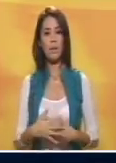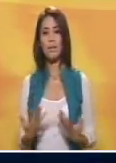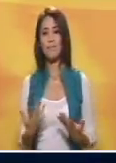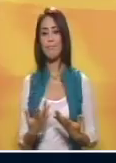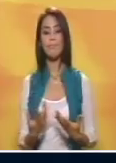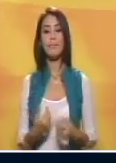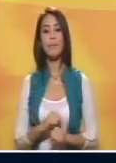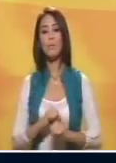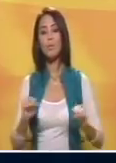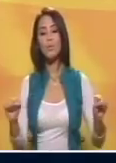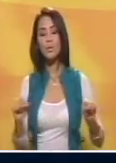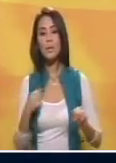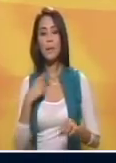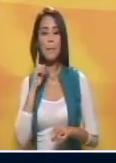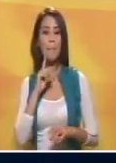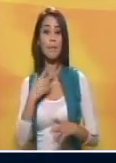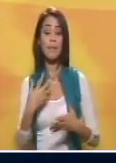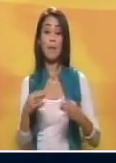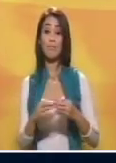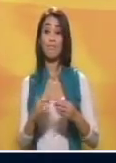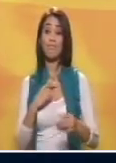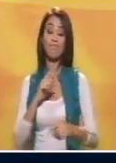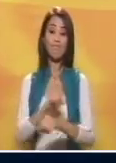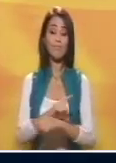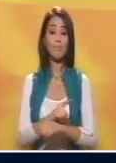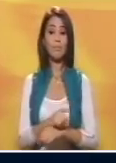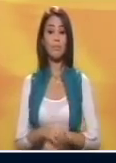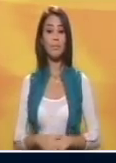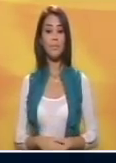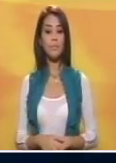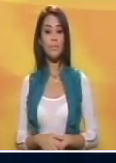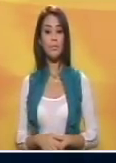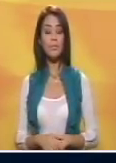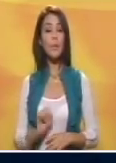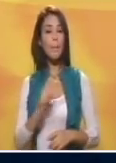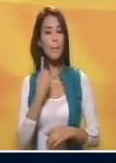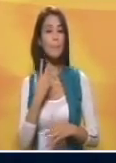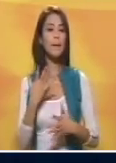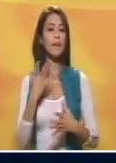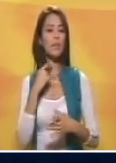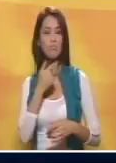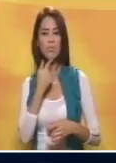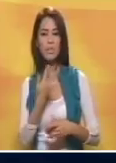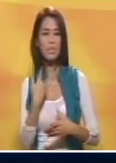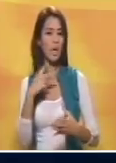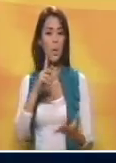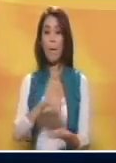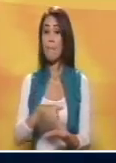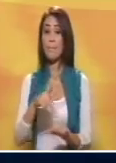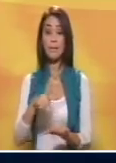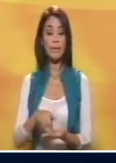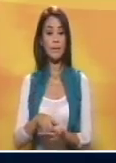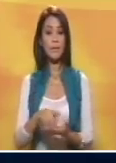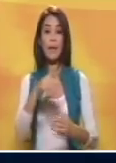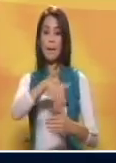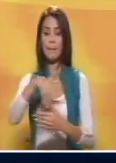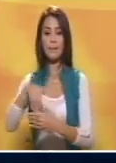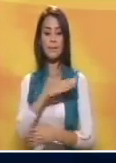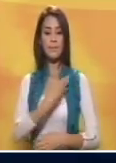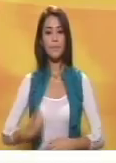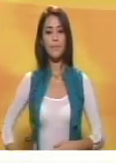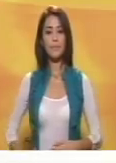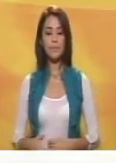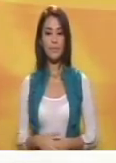una represalia en contra del partido. Por ello, son los primeros en decir que no van a participar en las